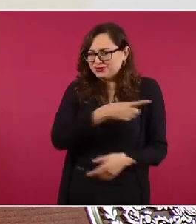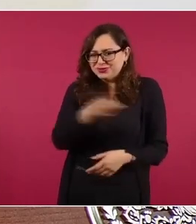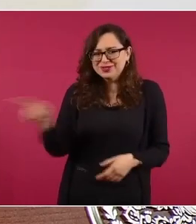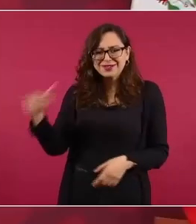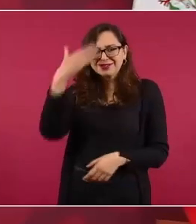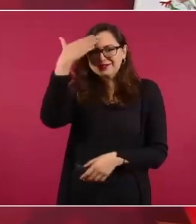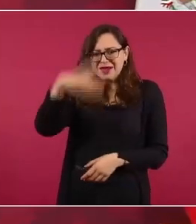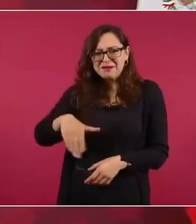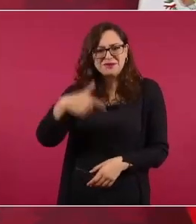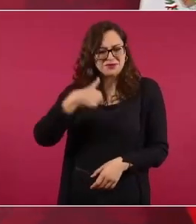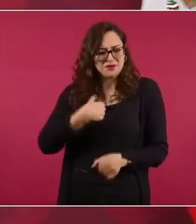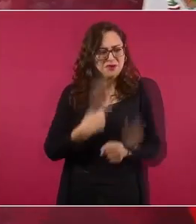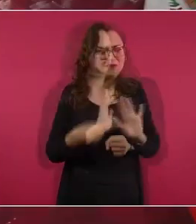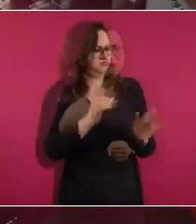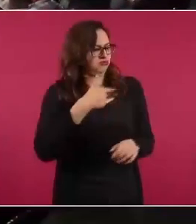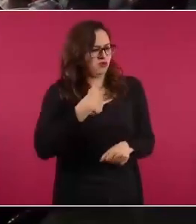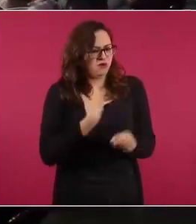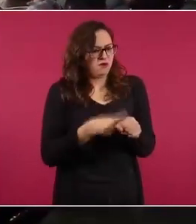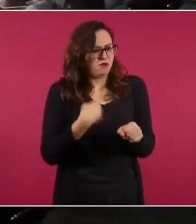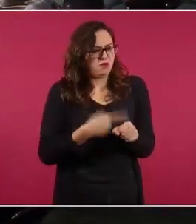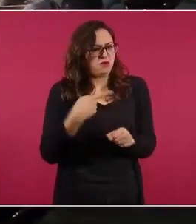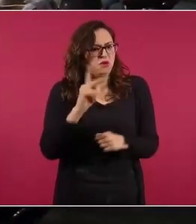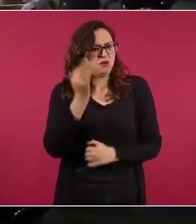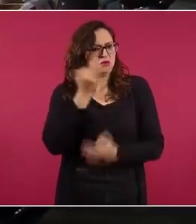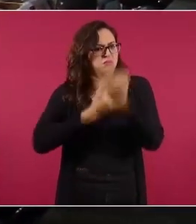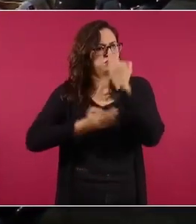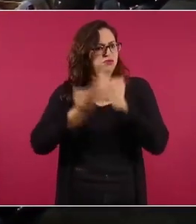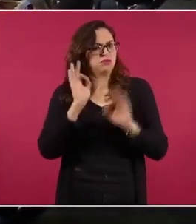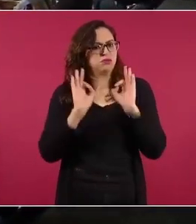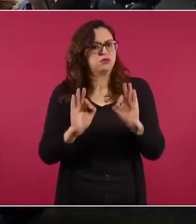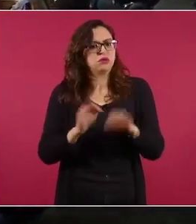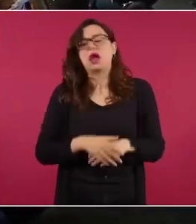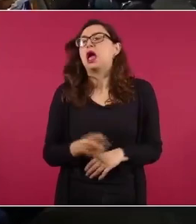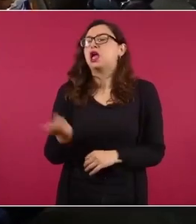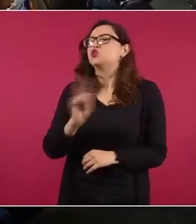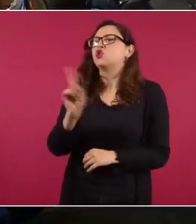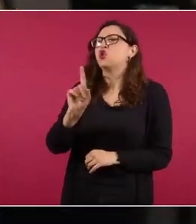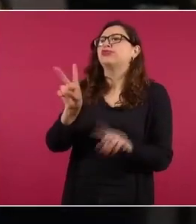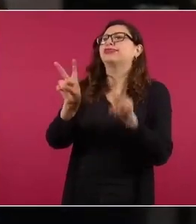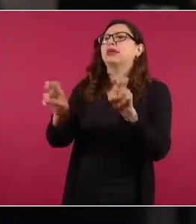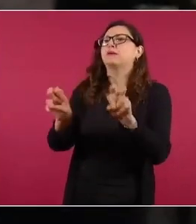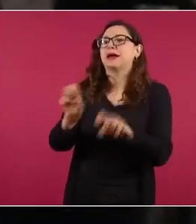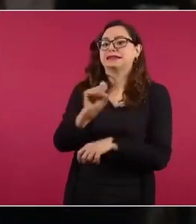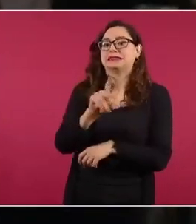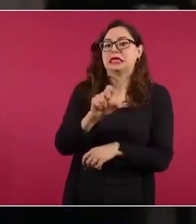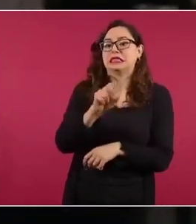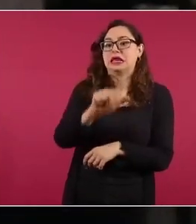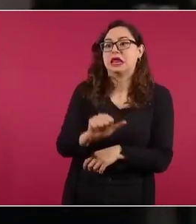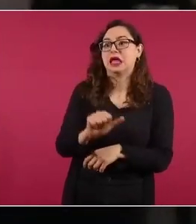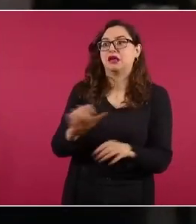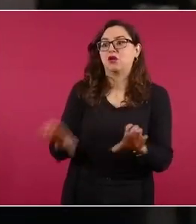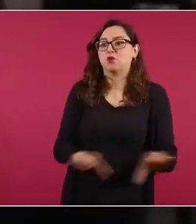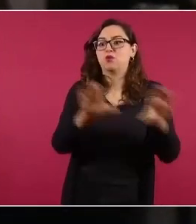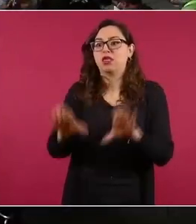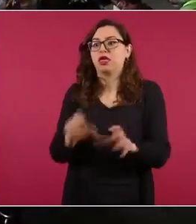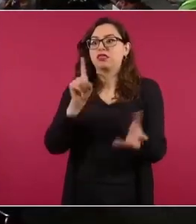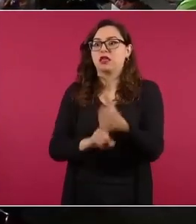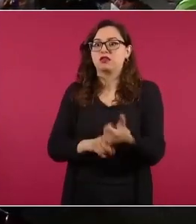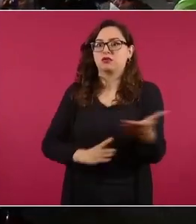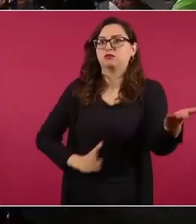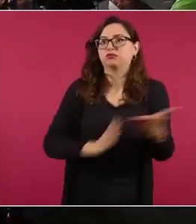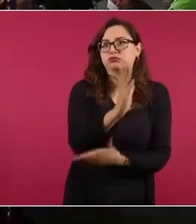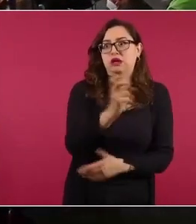padecimientos. Ah, siendo no, una institución de seguridad nacional, la más importante. Aprovecharon de que están